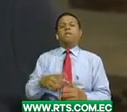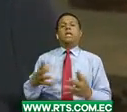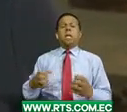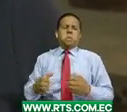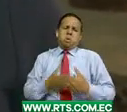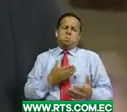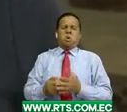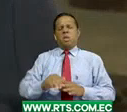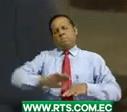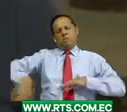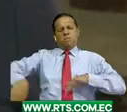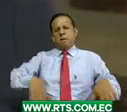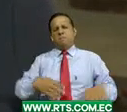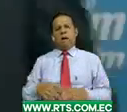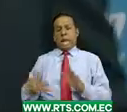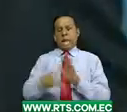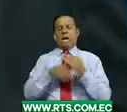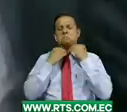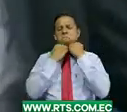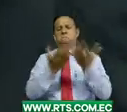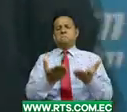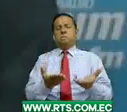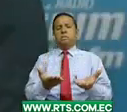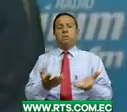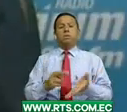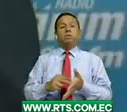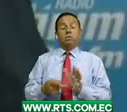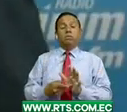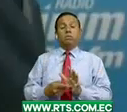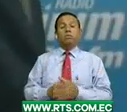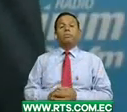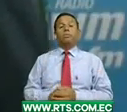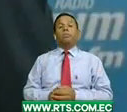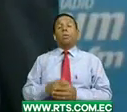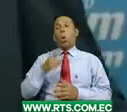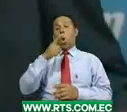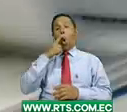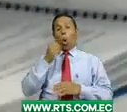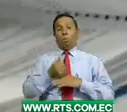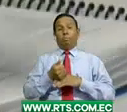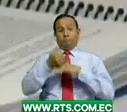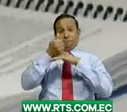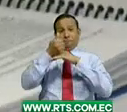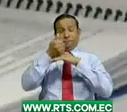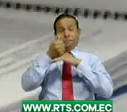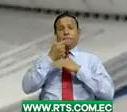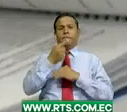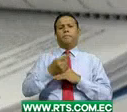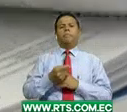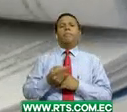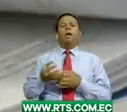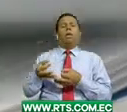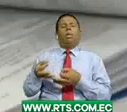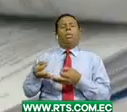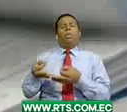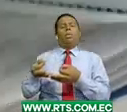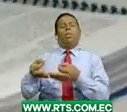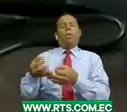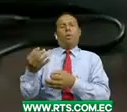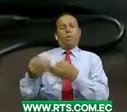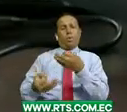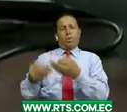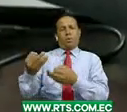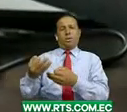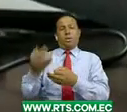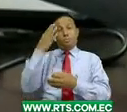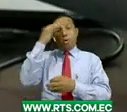cualquier alegación, pese a cualquier norma. Íñigo Salvador, procurador general del Estado, habla de dilatación judicial con la intención